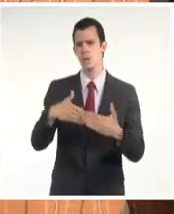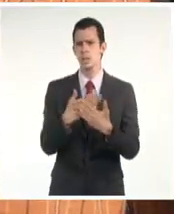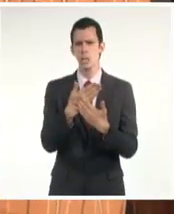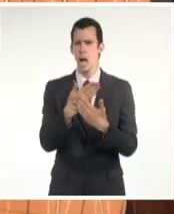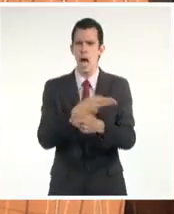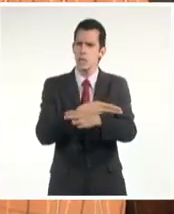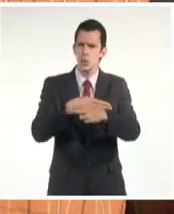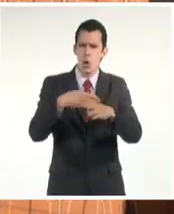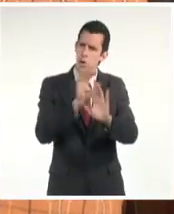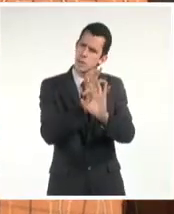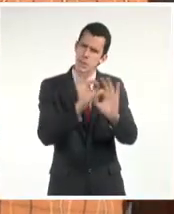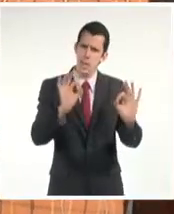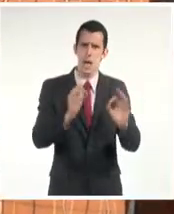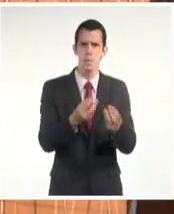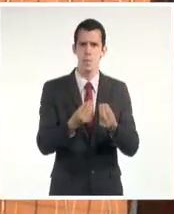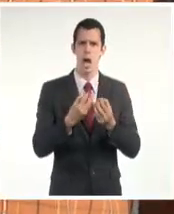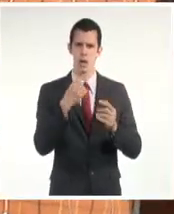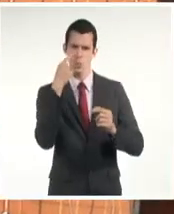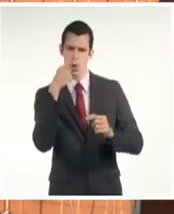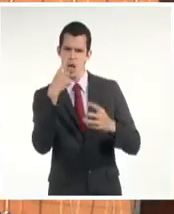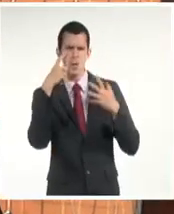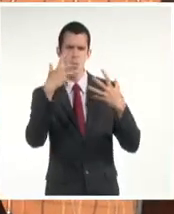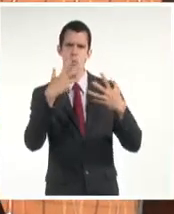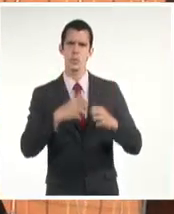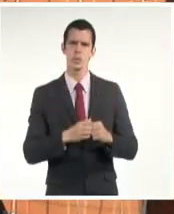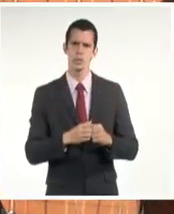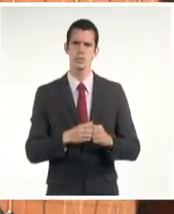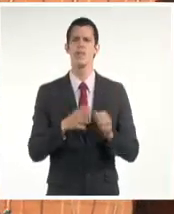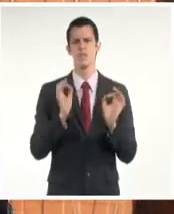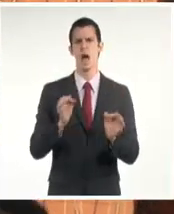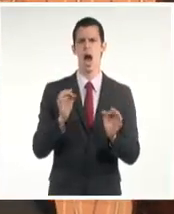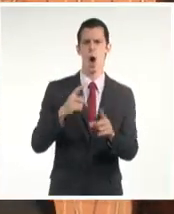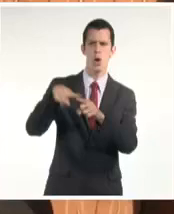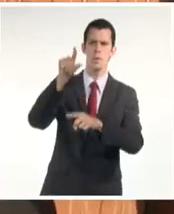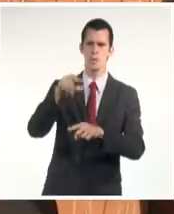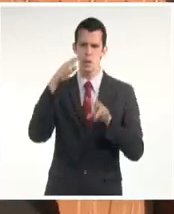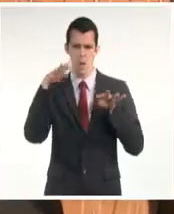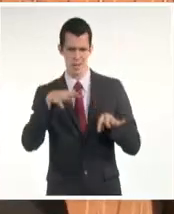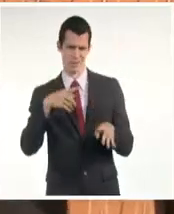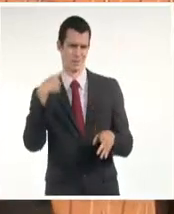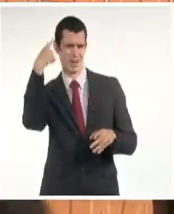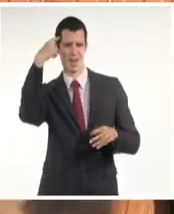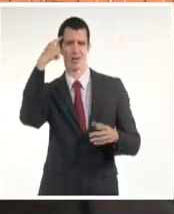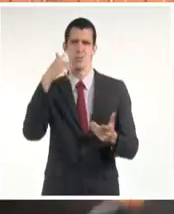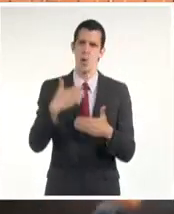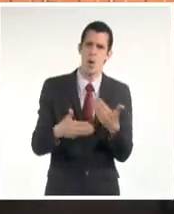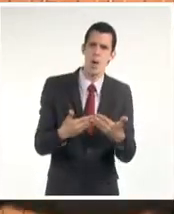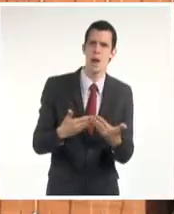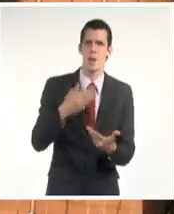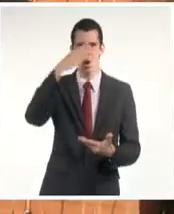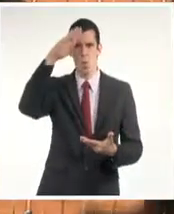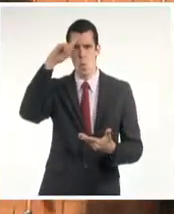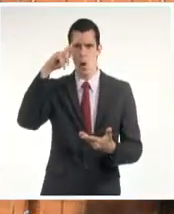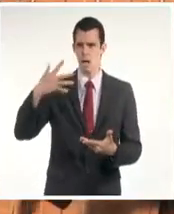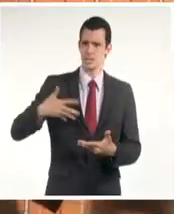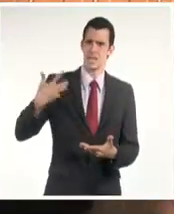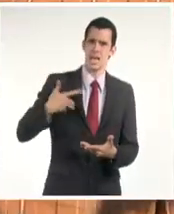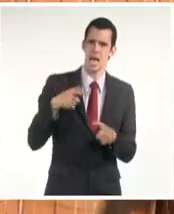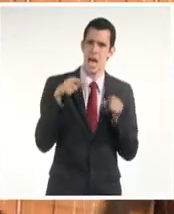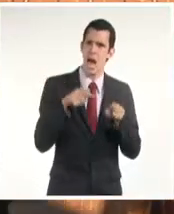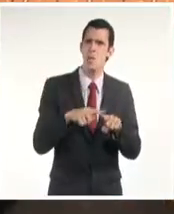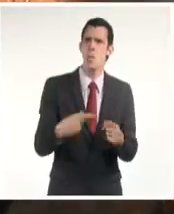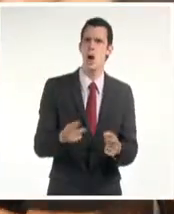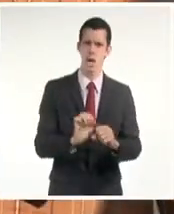esta manifestación en medio de la pandemia, pero curiosamente los primeros que nos van a criticar son los que han alentado las manifestaciones